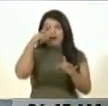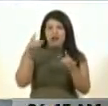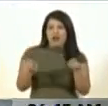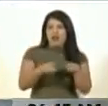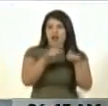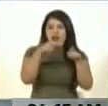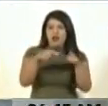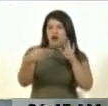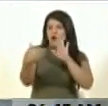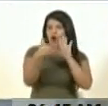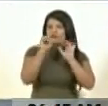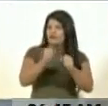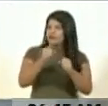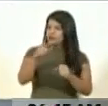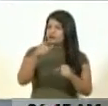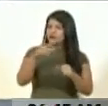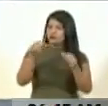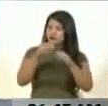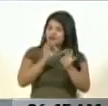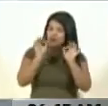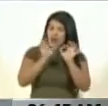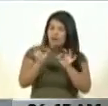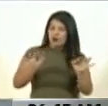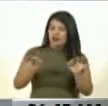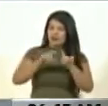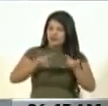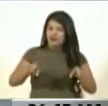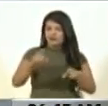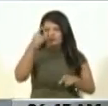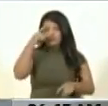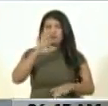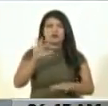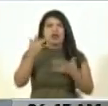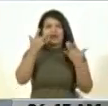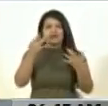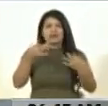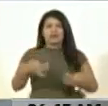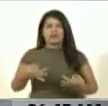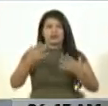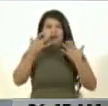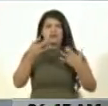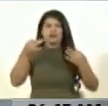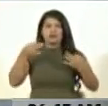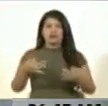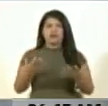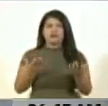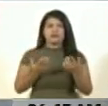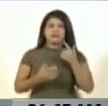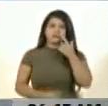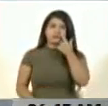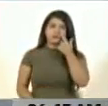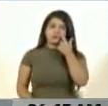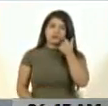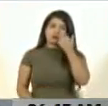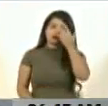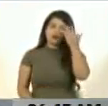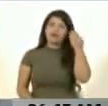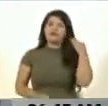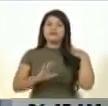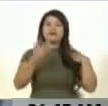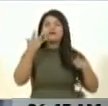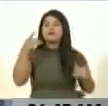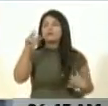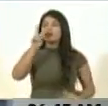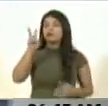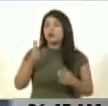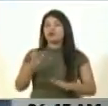atacando fuertemente nuestro signo monetario, ya es evidente, ya ha sido evidente a todos los ciudadanos